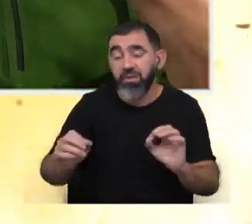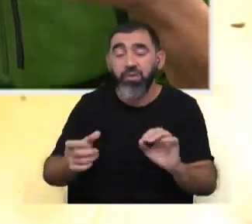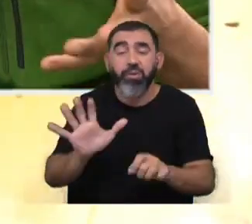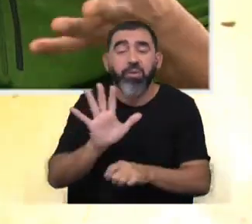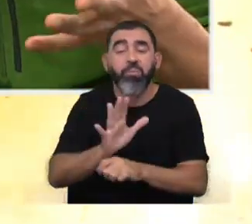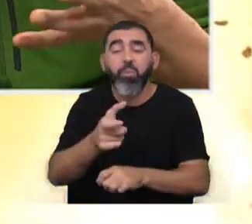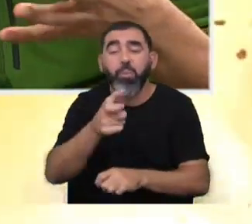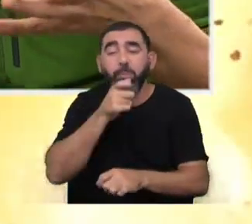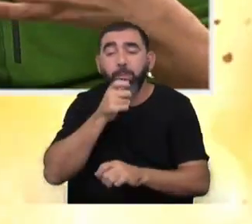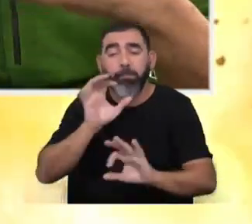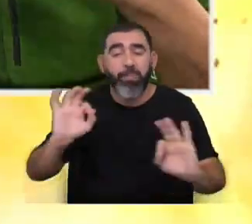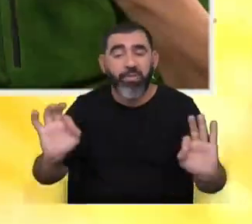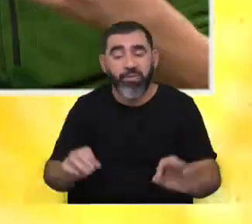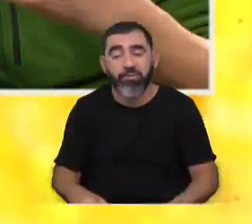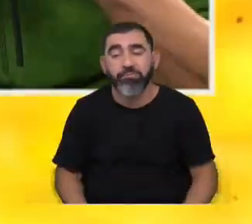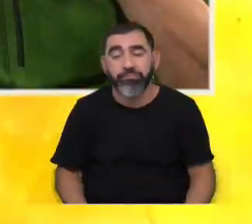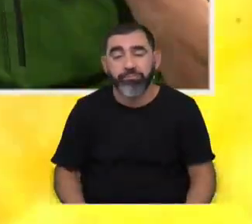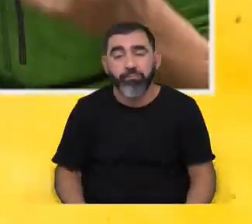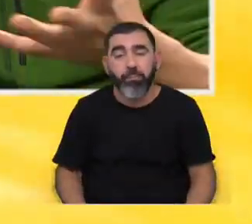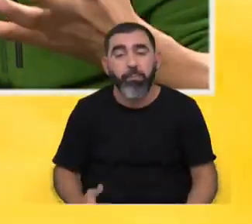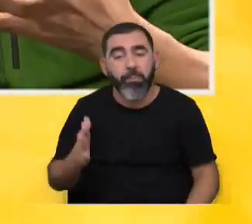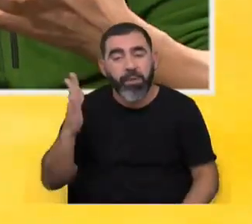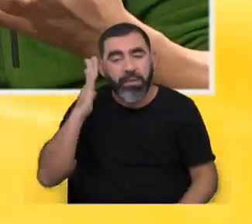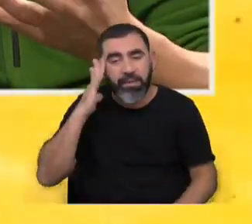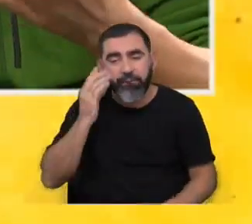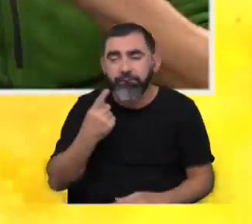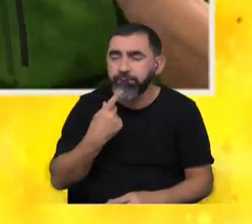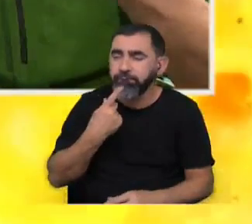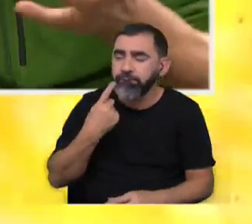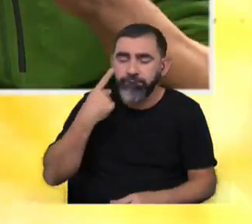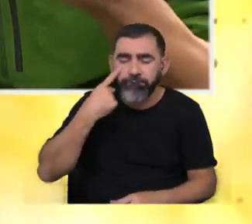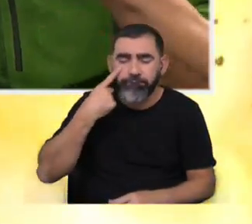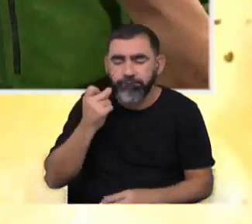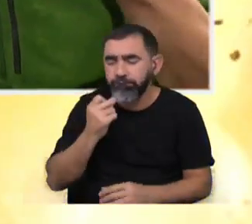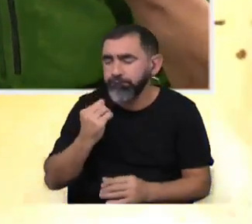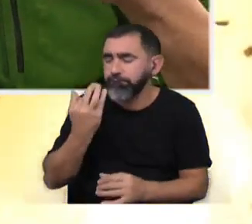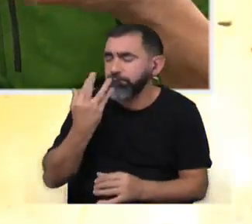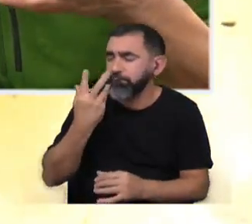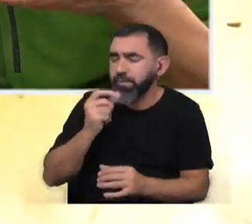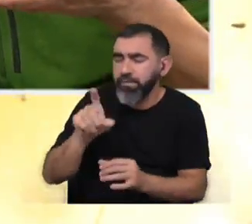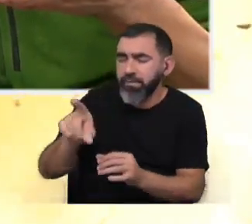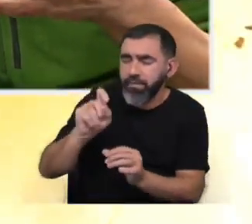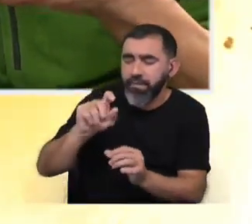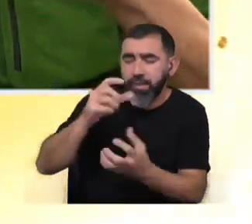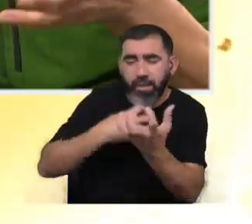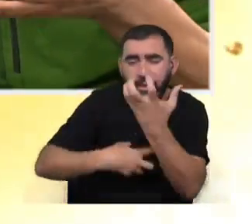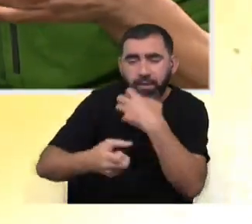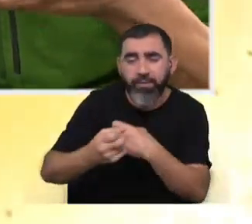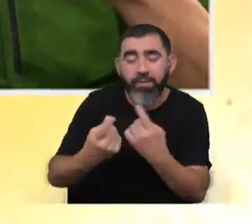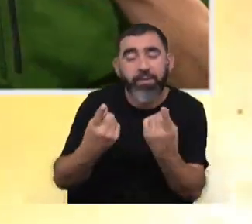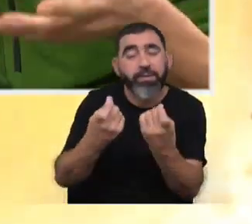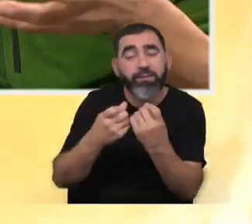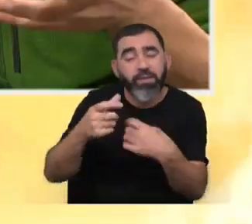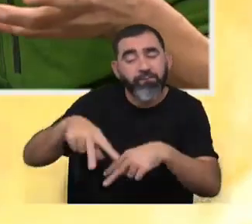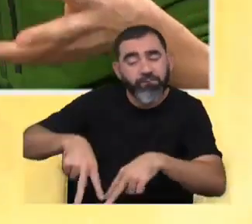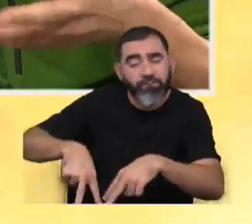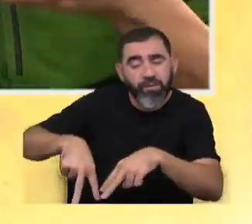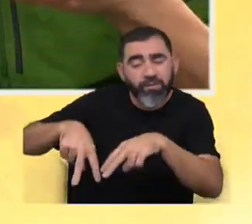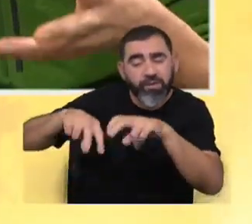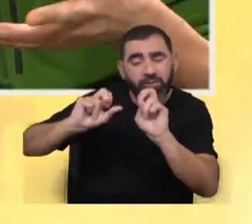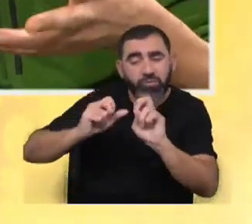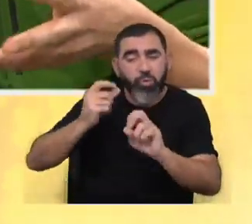no nos dice nada. Para llegar a fascinarnos con lo que pudo haber sido ese bicho, precisamos investigación,